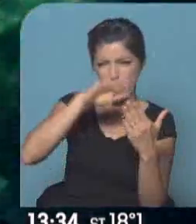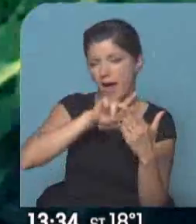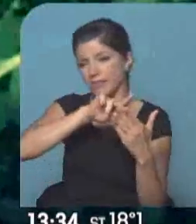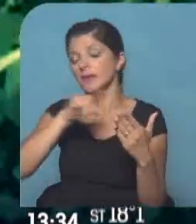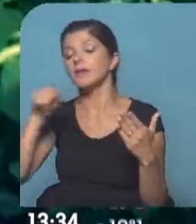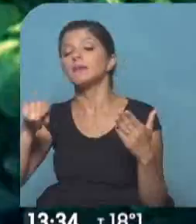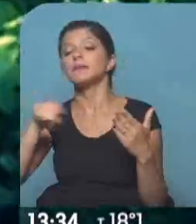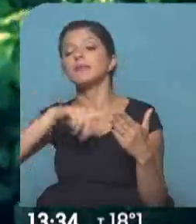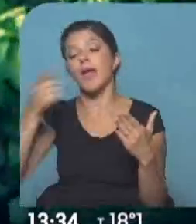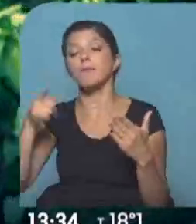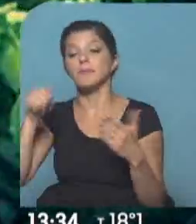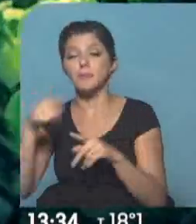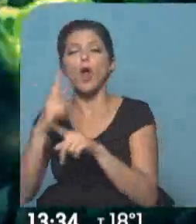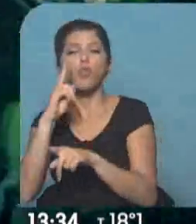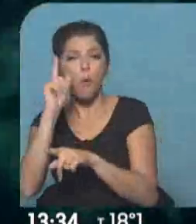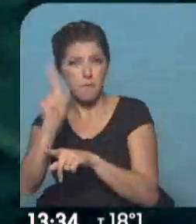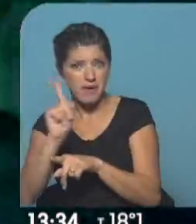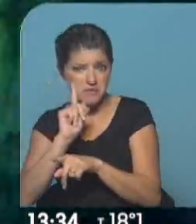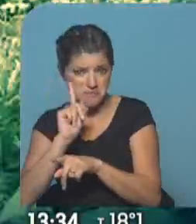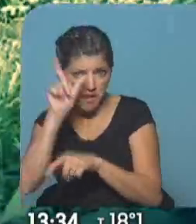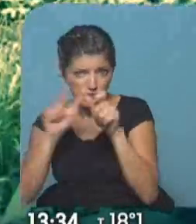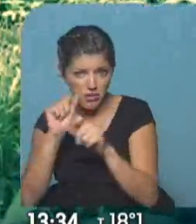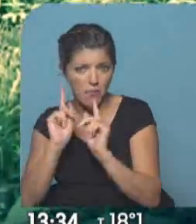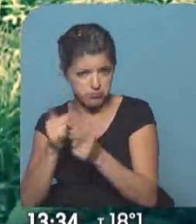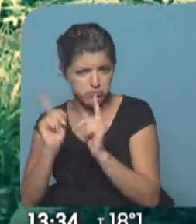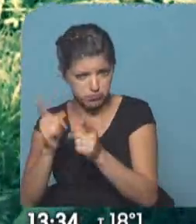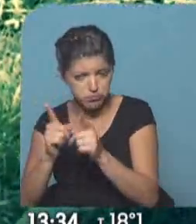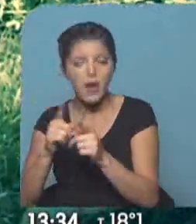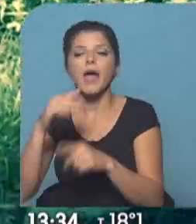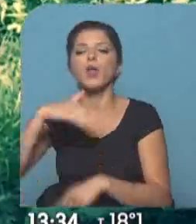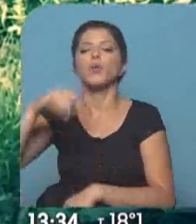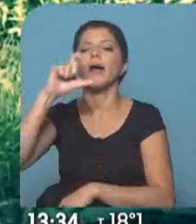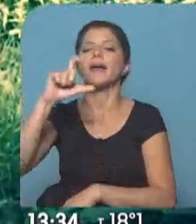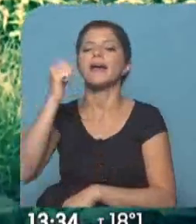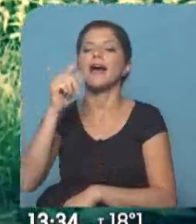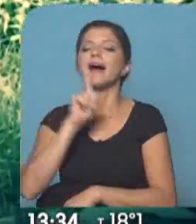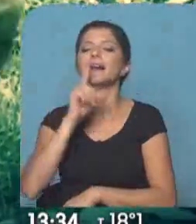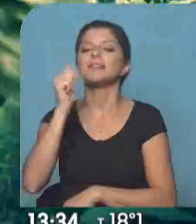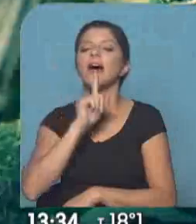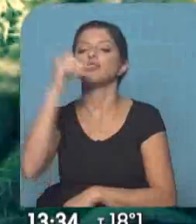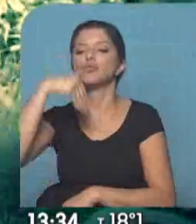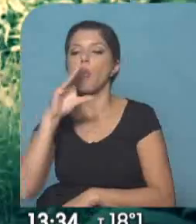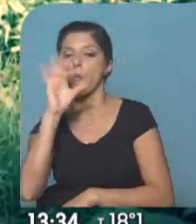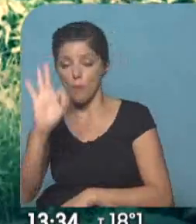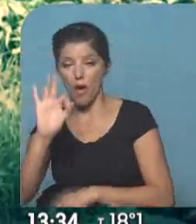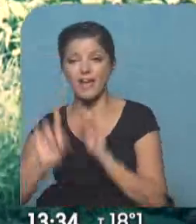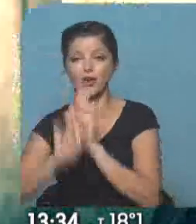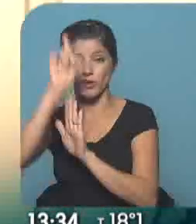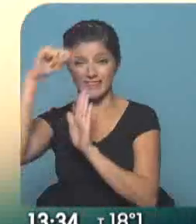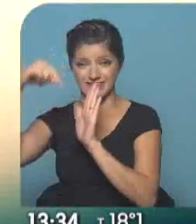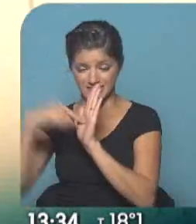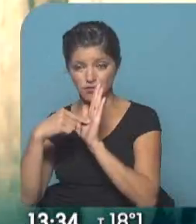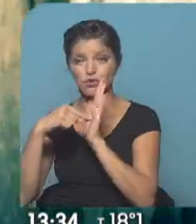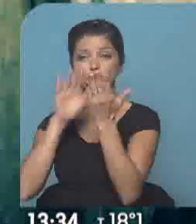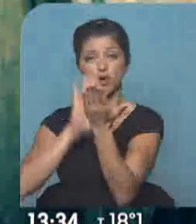de 2.000 combatientes que actúan sobre todo en la región de Catatumbo, en varios departamentos del norte, centro y oeste del